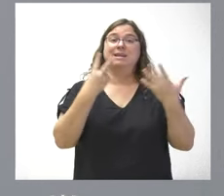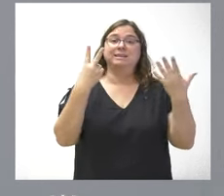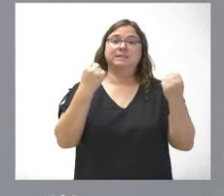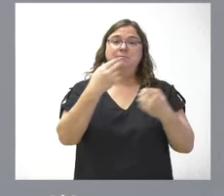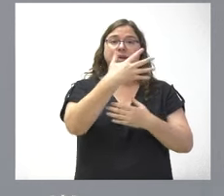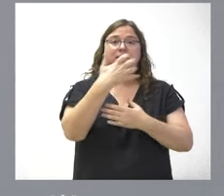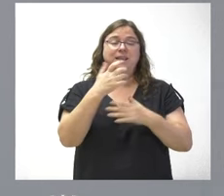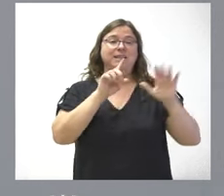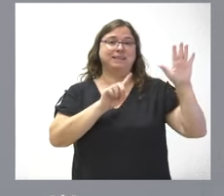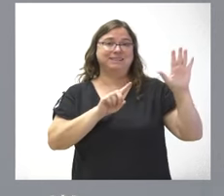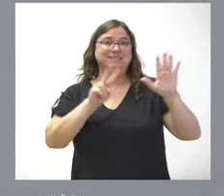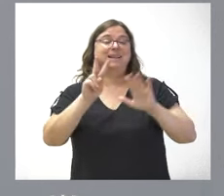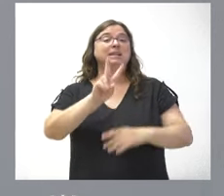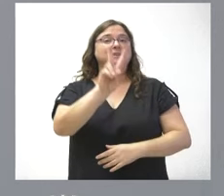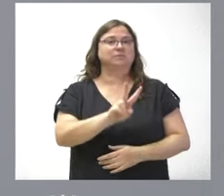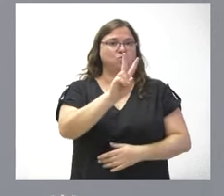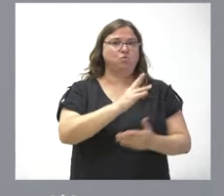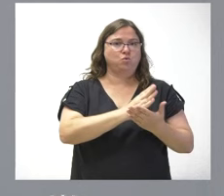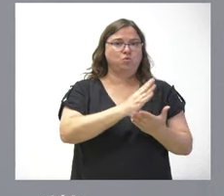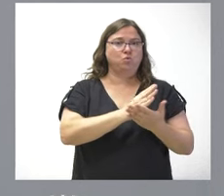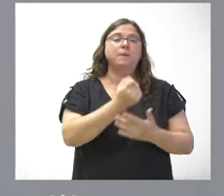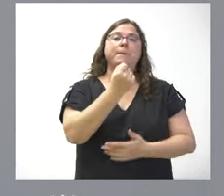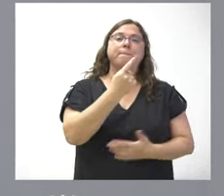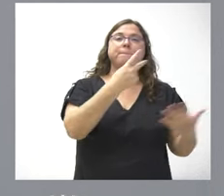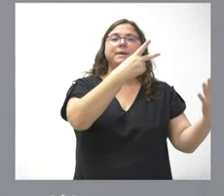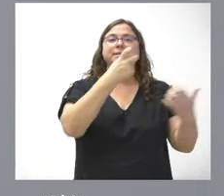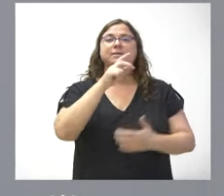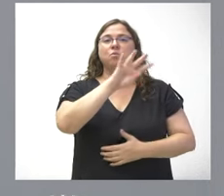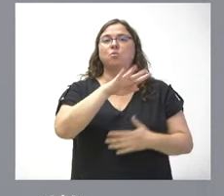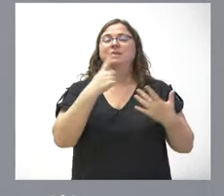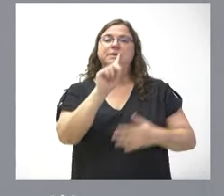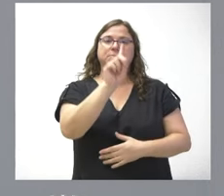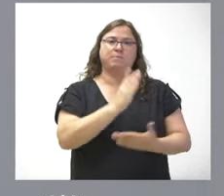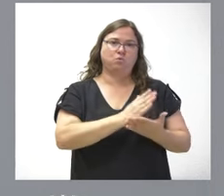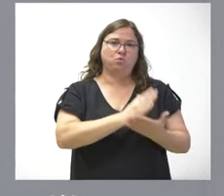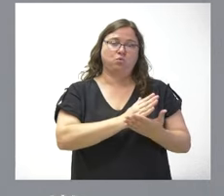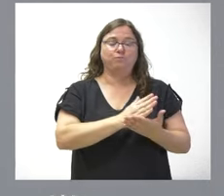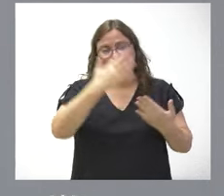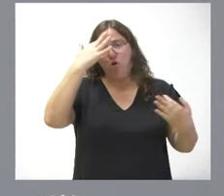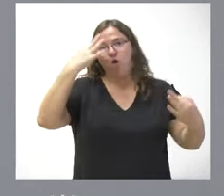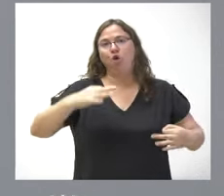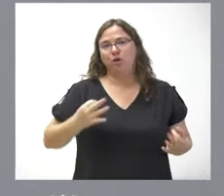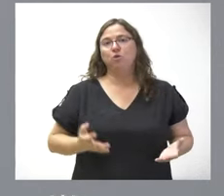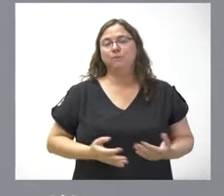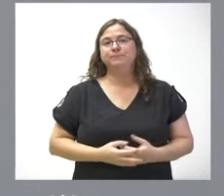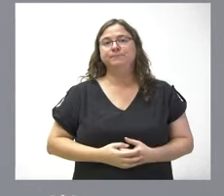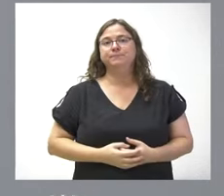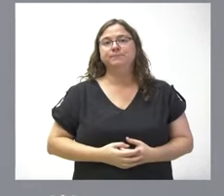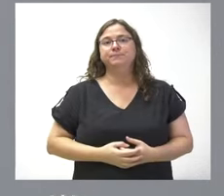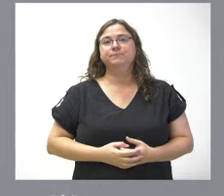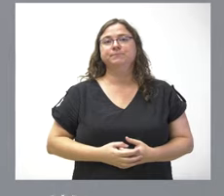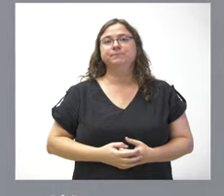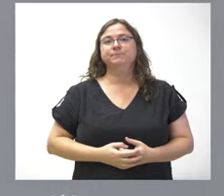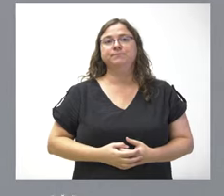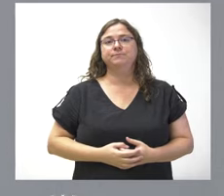7566 es para el segundo curso y 1746 para el primero lógicamente eh